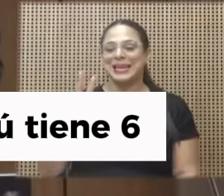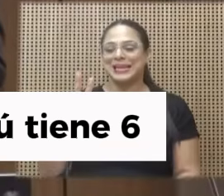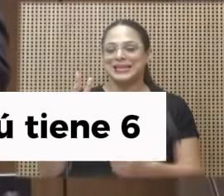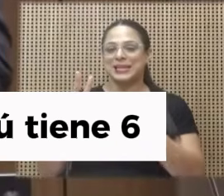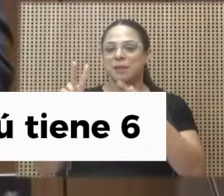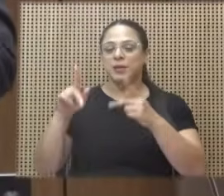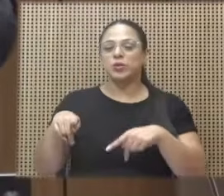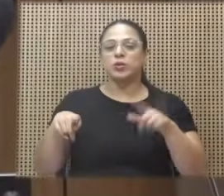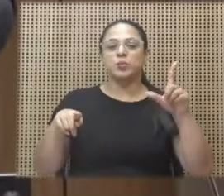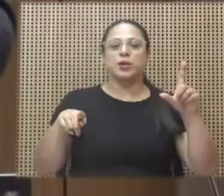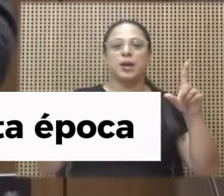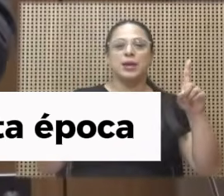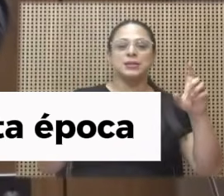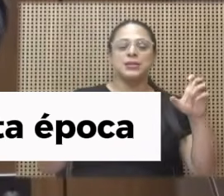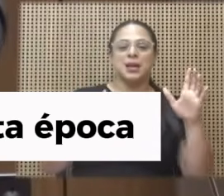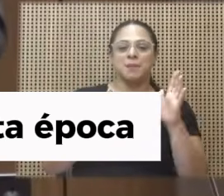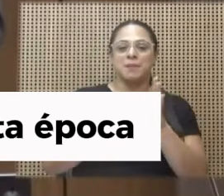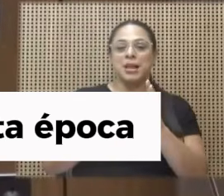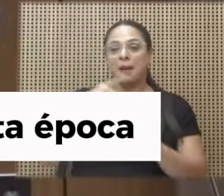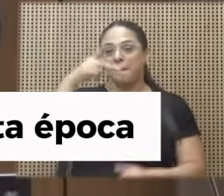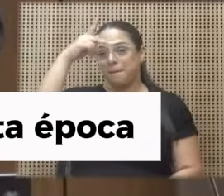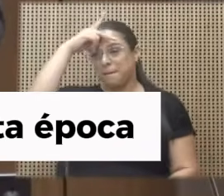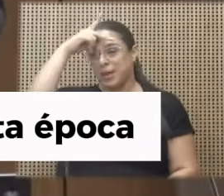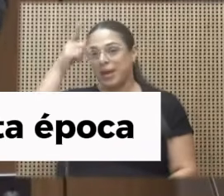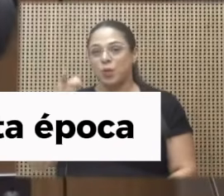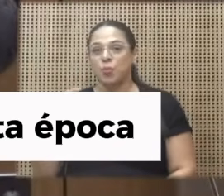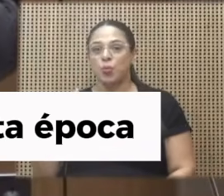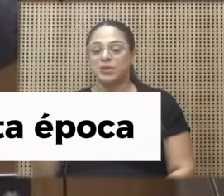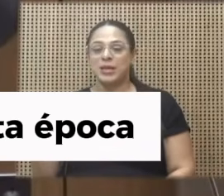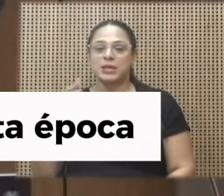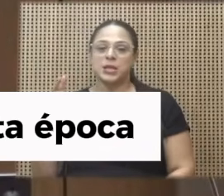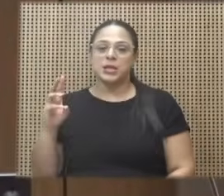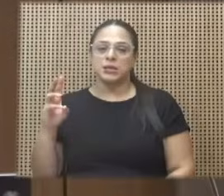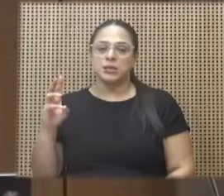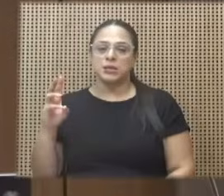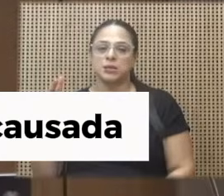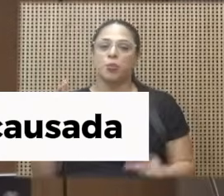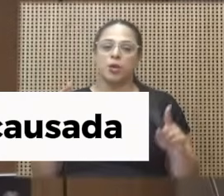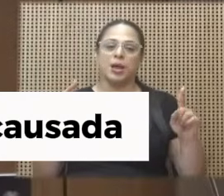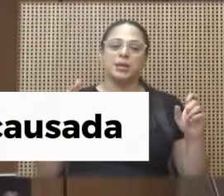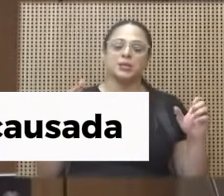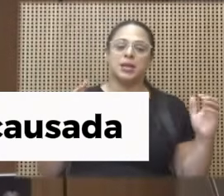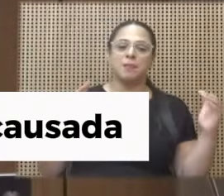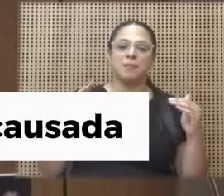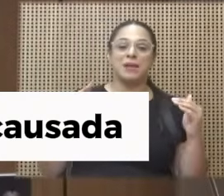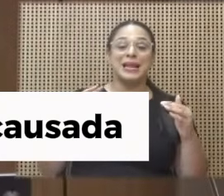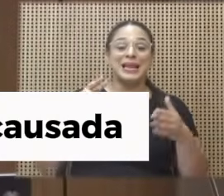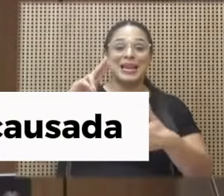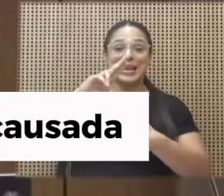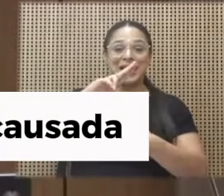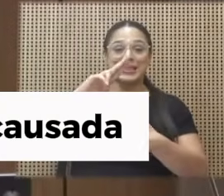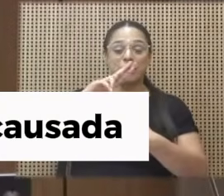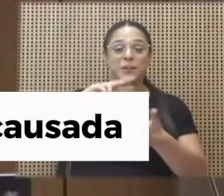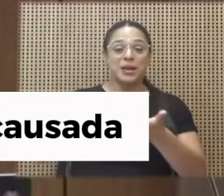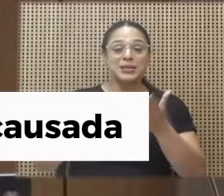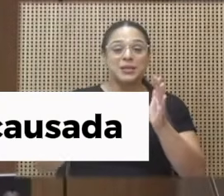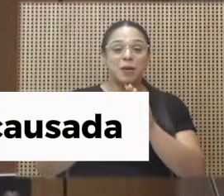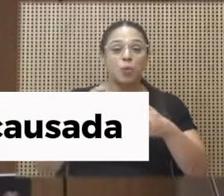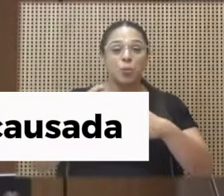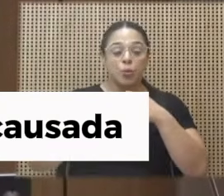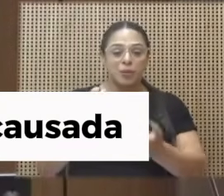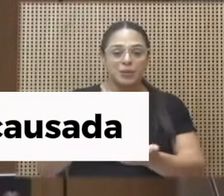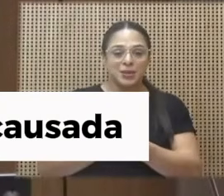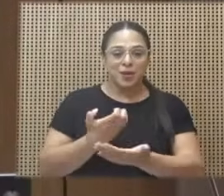100,000 y Perú tiene 6. La criminalidad en América Latina en esta época no es causada por crisis